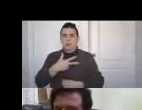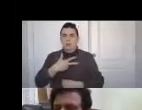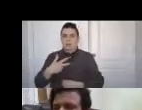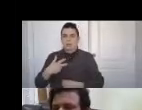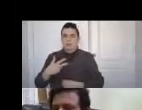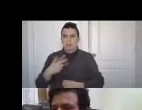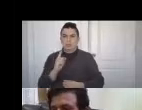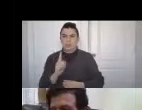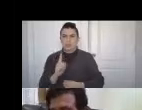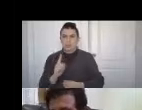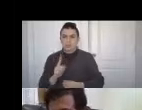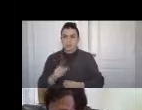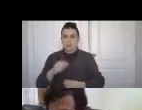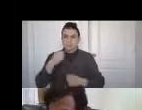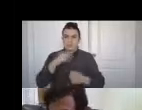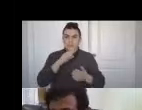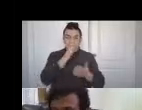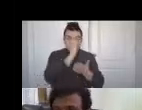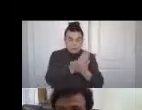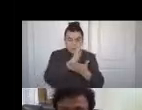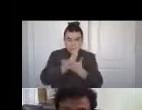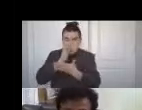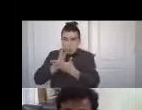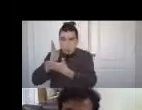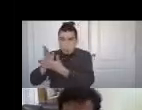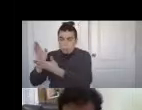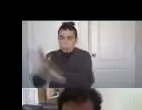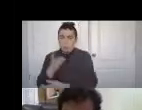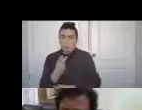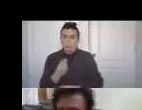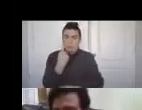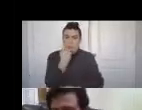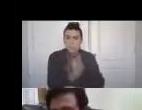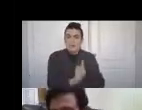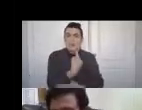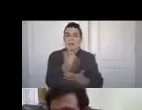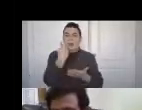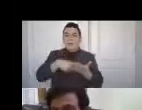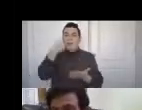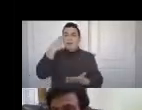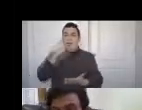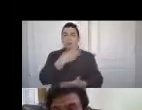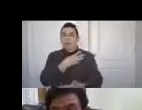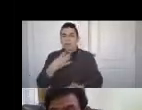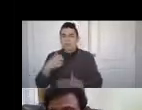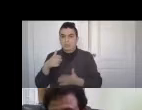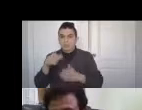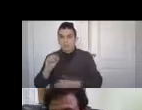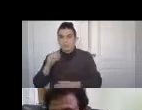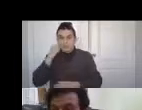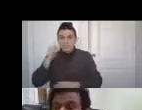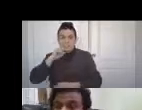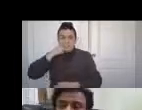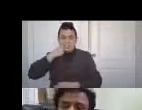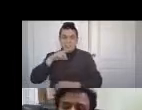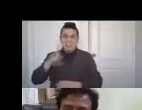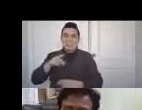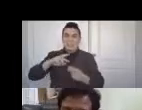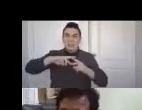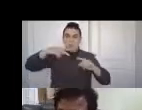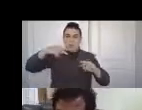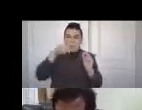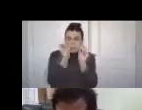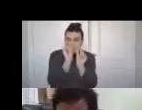1460 días en secuenciar ese virus, que es un virus, que hay que decirlo, con un genoma mucho más chico, ¿sí? Pero la